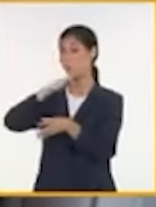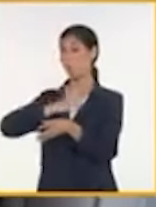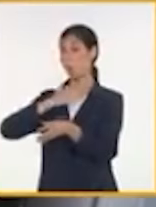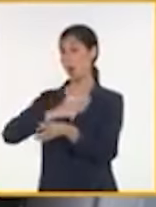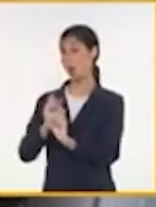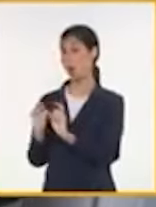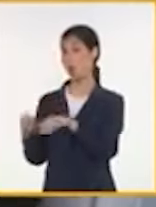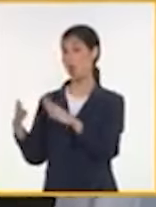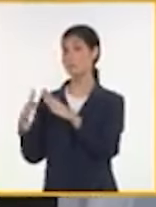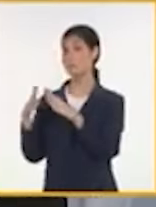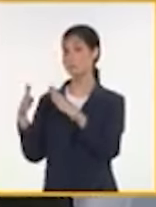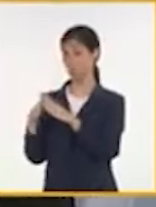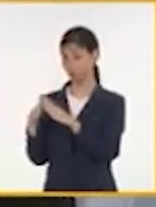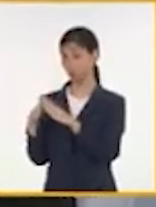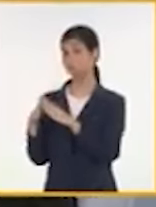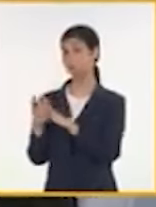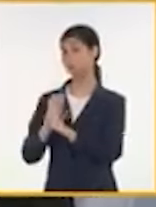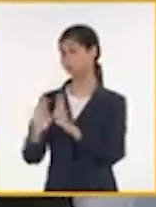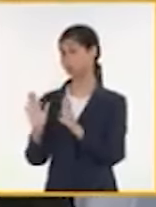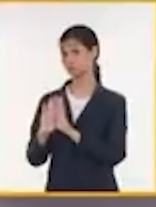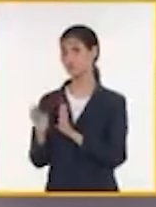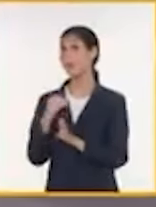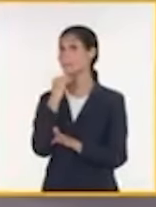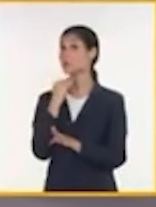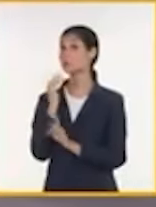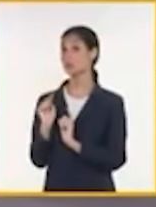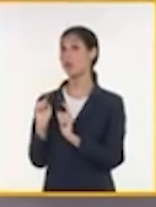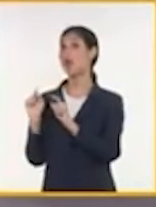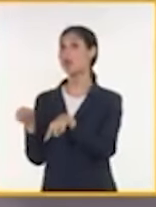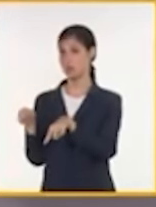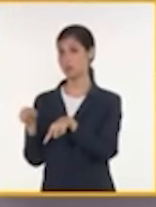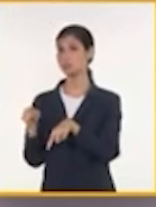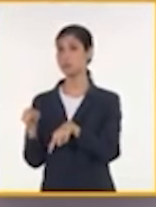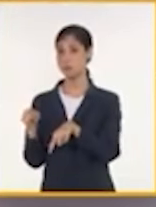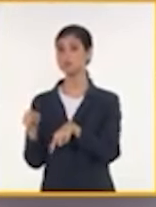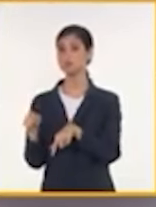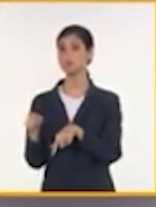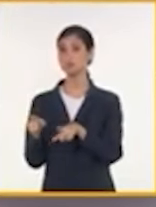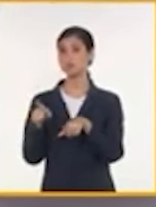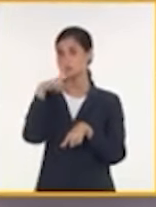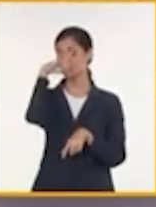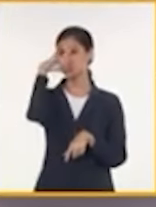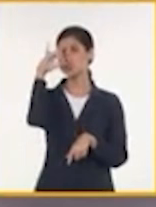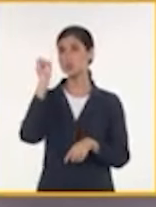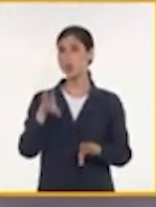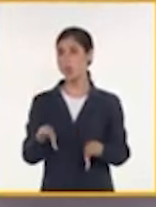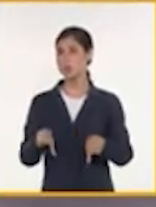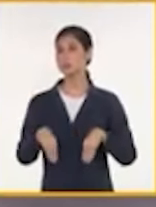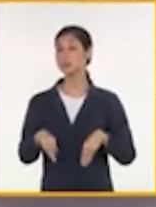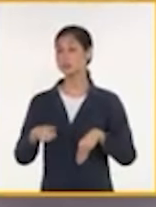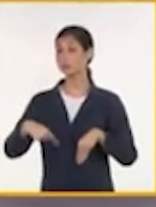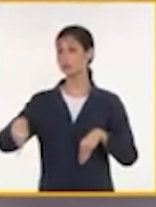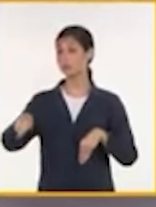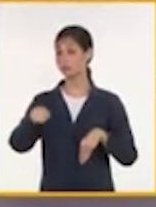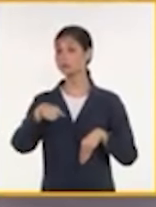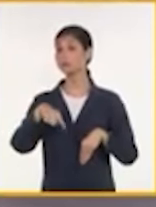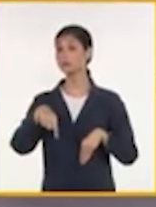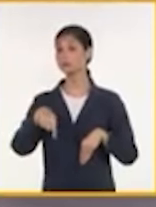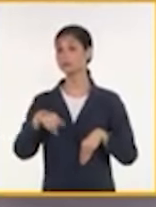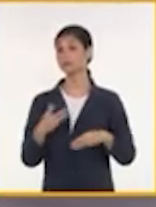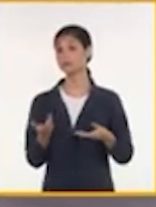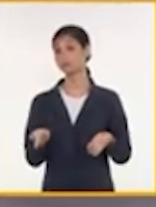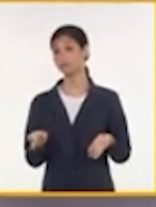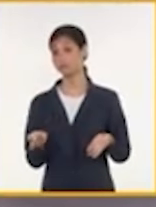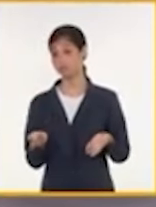permiso de las autoridades a realizar estas actividad tomar una medida severa y la pasividad permite